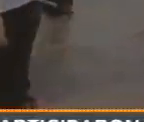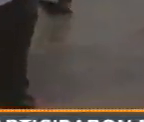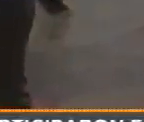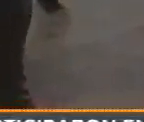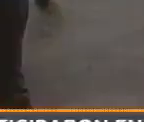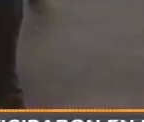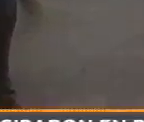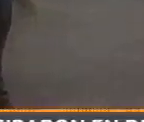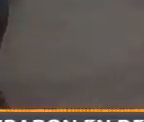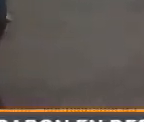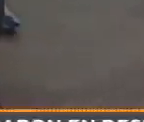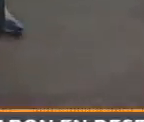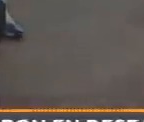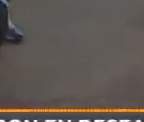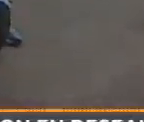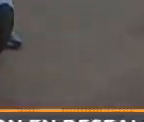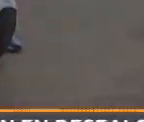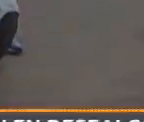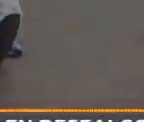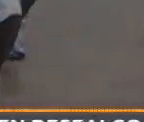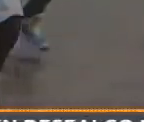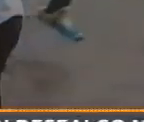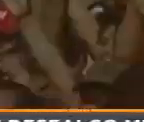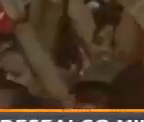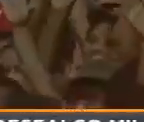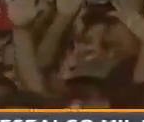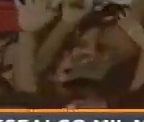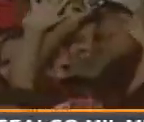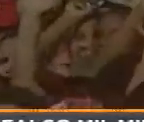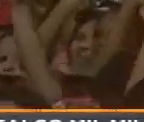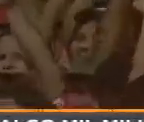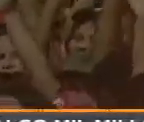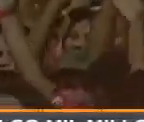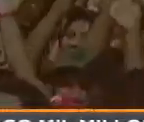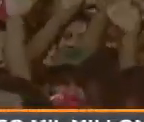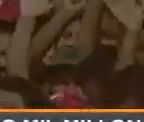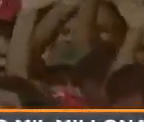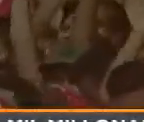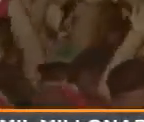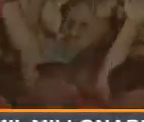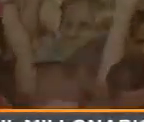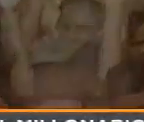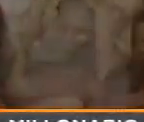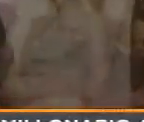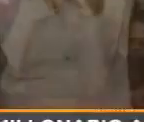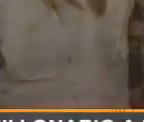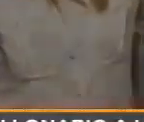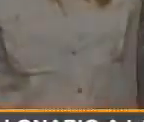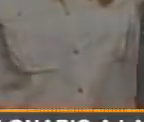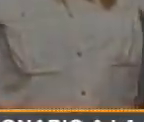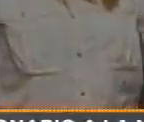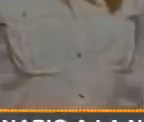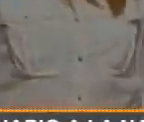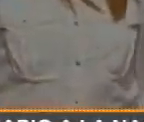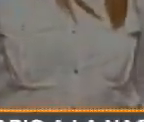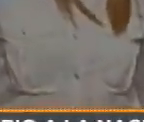inmediatos como parte del sonido ambiente acá en la biblia libertadores de las cosas